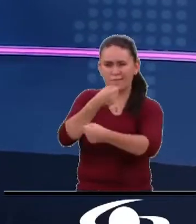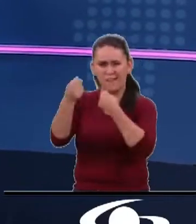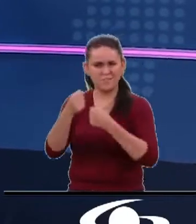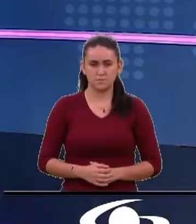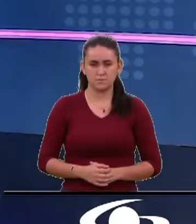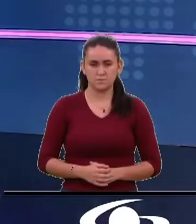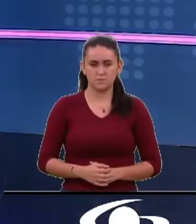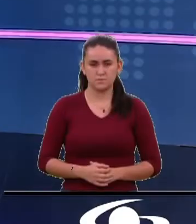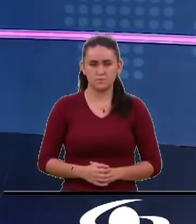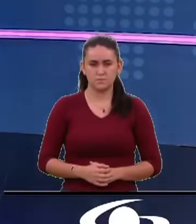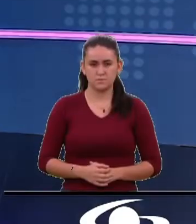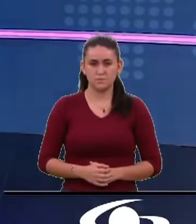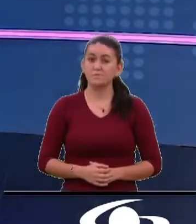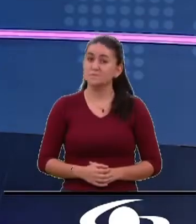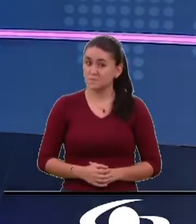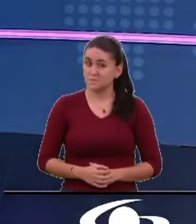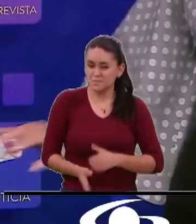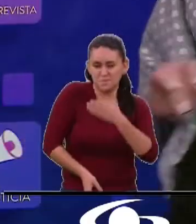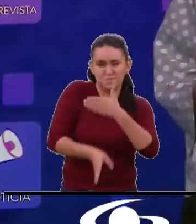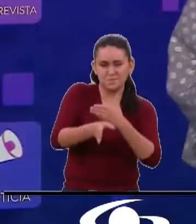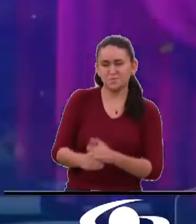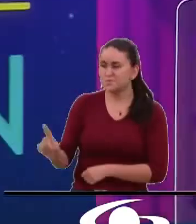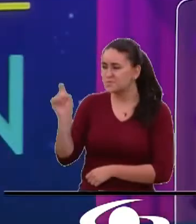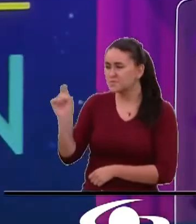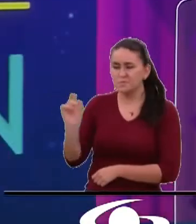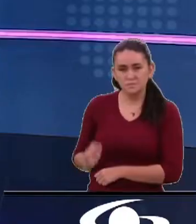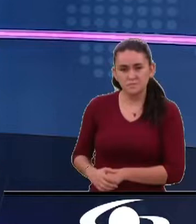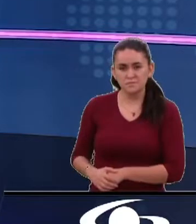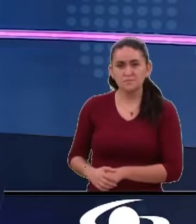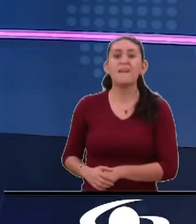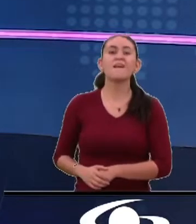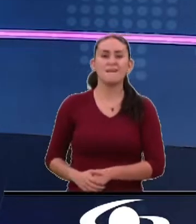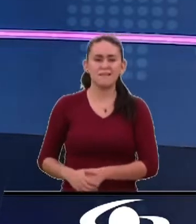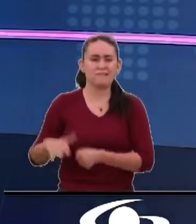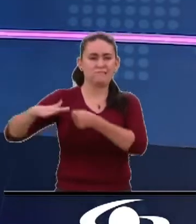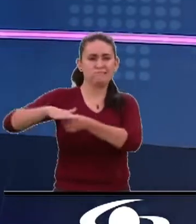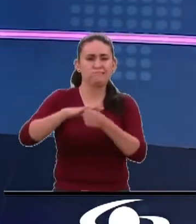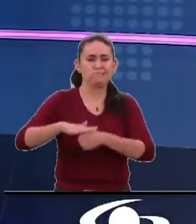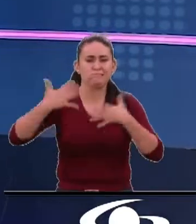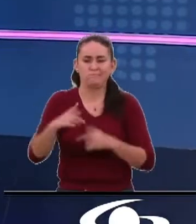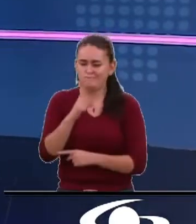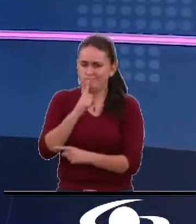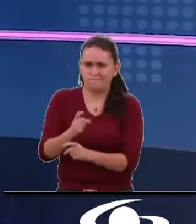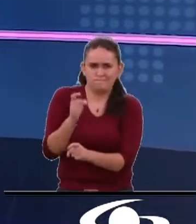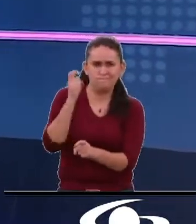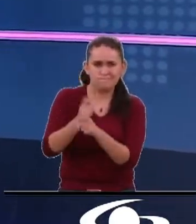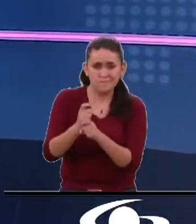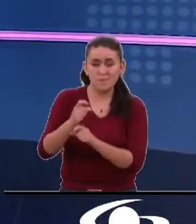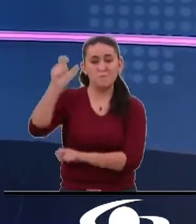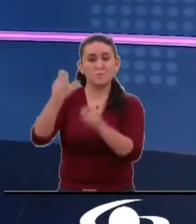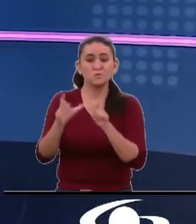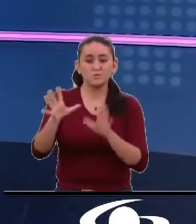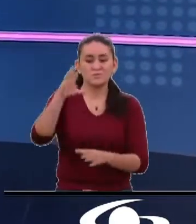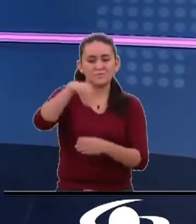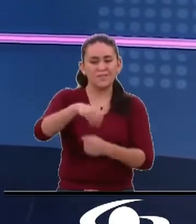nuevo camino musical. Continuamos y se abre el telón para hablar de la difícil situación que aún viven